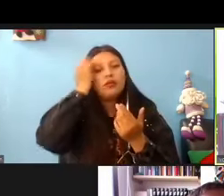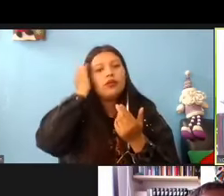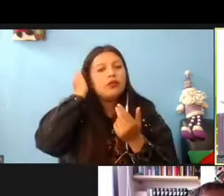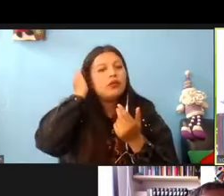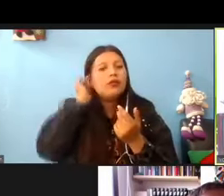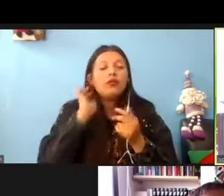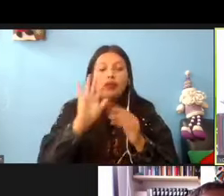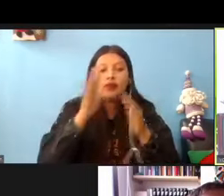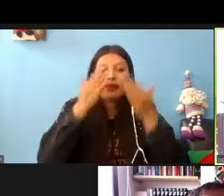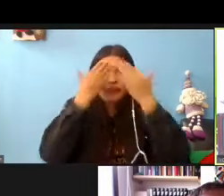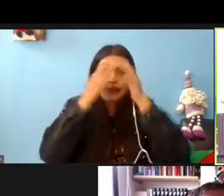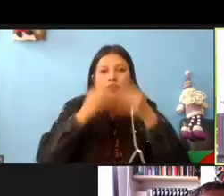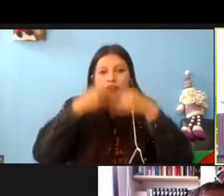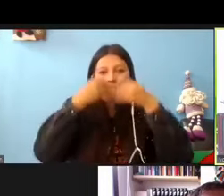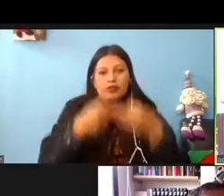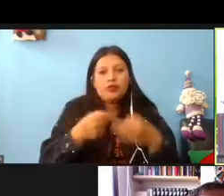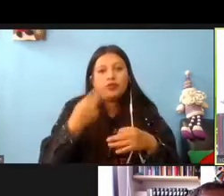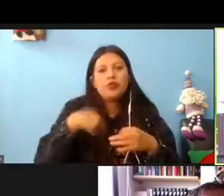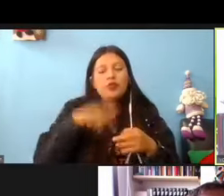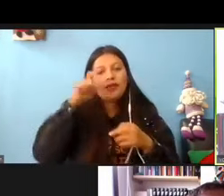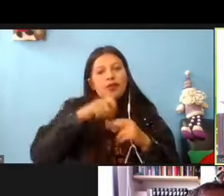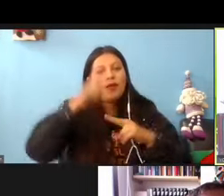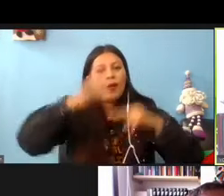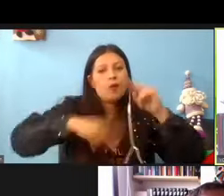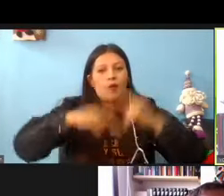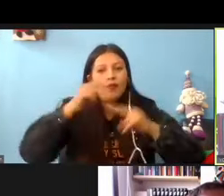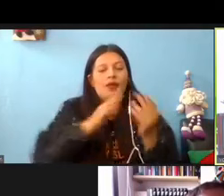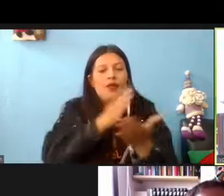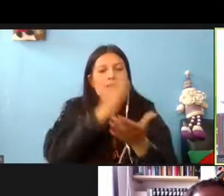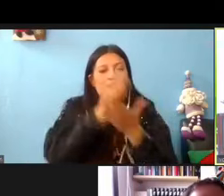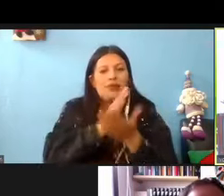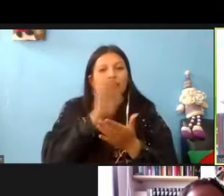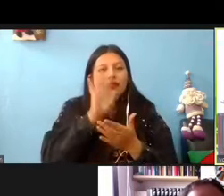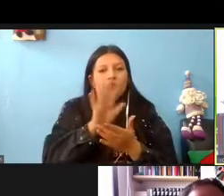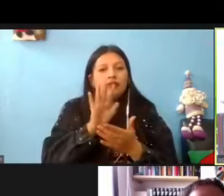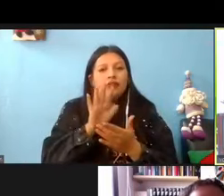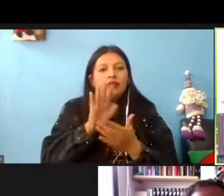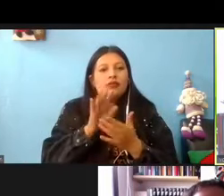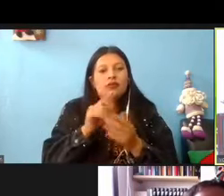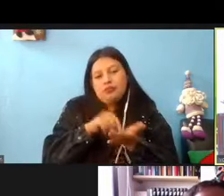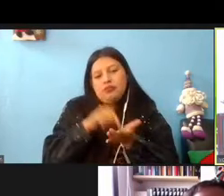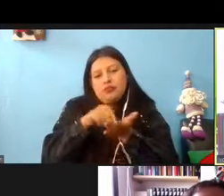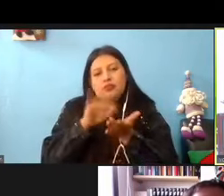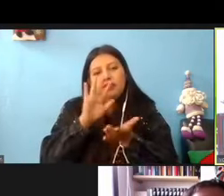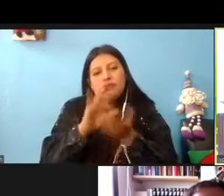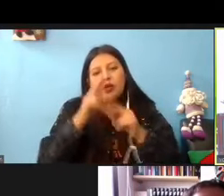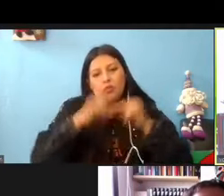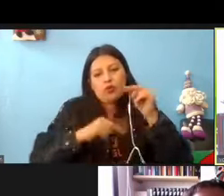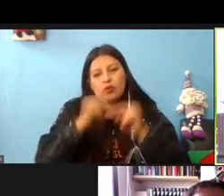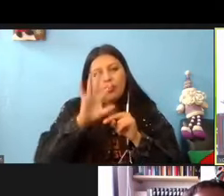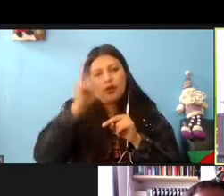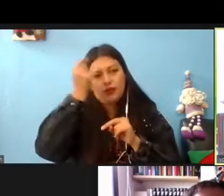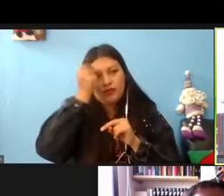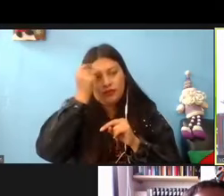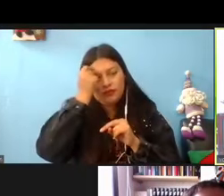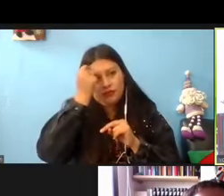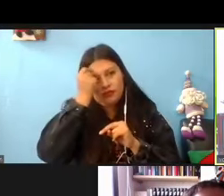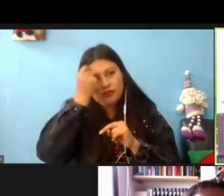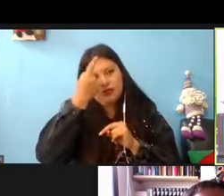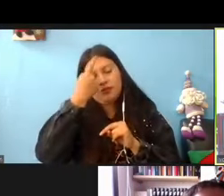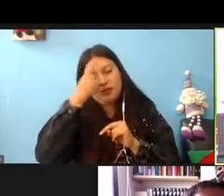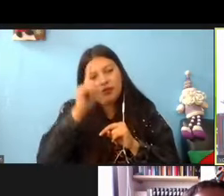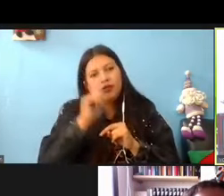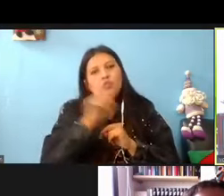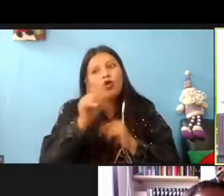esa democracia real es la que tenemos que construir a partir de la, precisamente, de la construcción de la memoria, para que